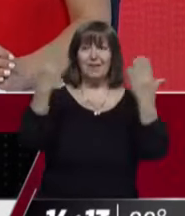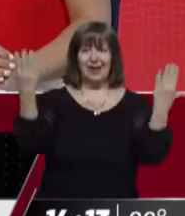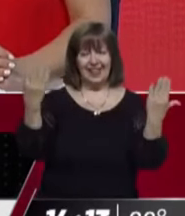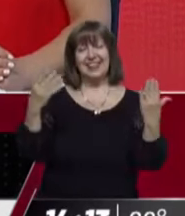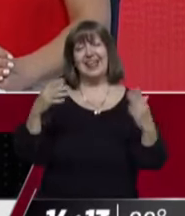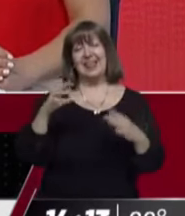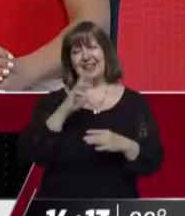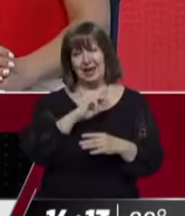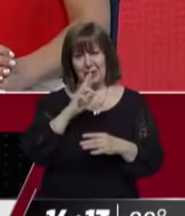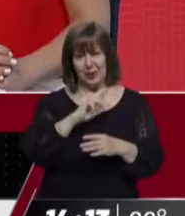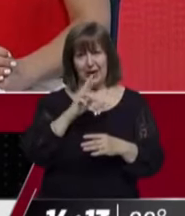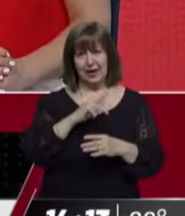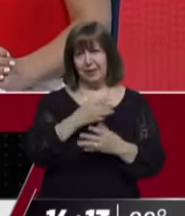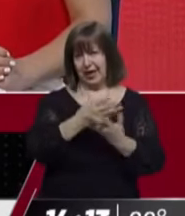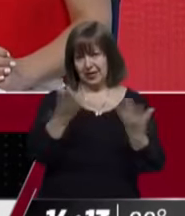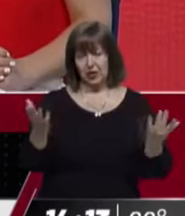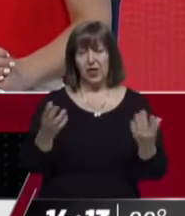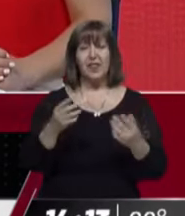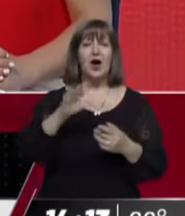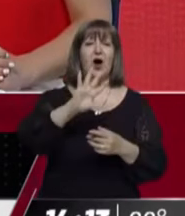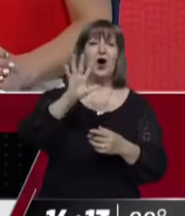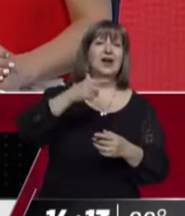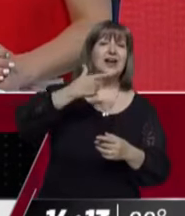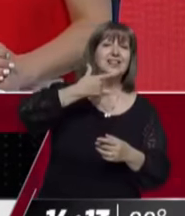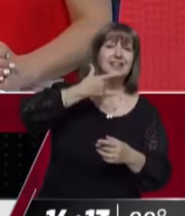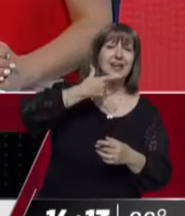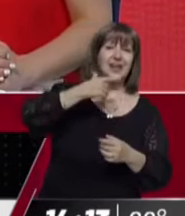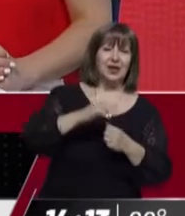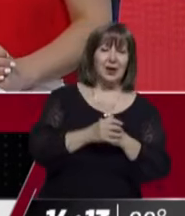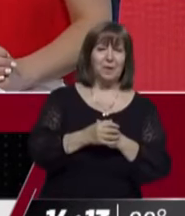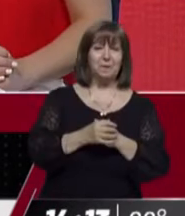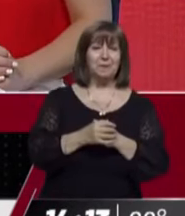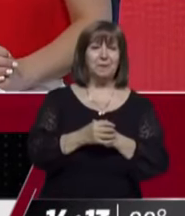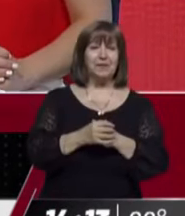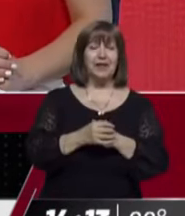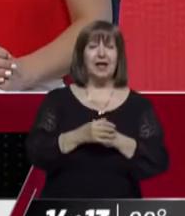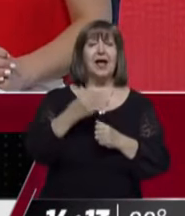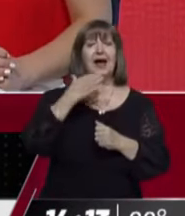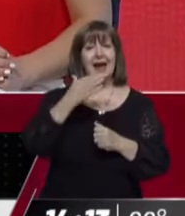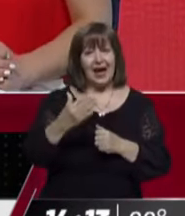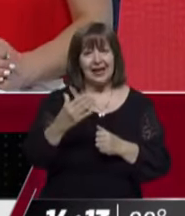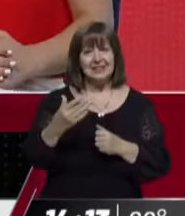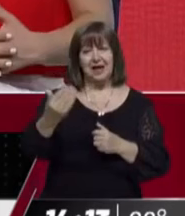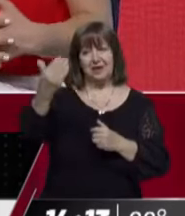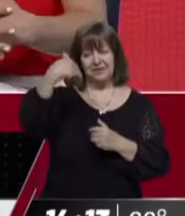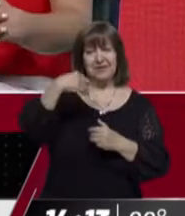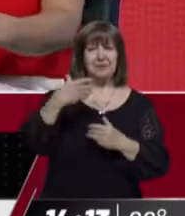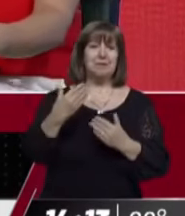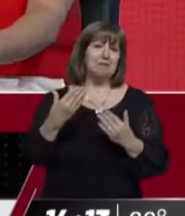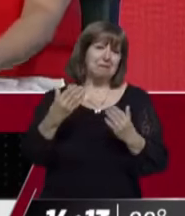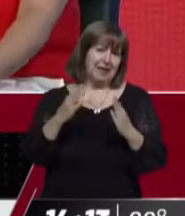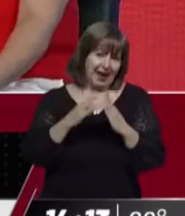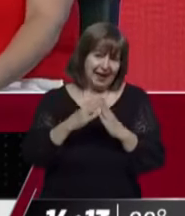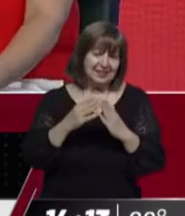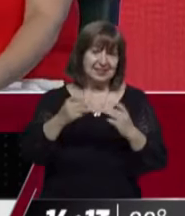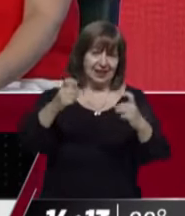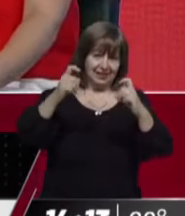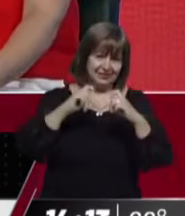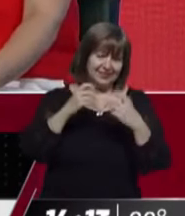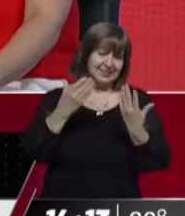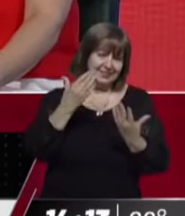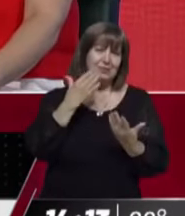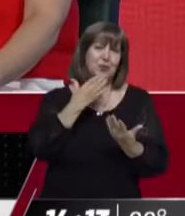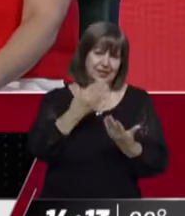las mujeres. Hola, Sergio. Hola, ¿cómo te va? Bueno, gracias una vez más por confiar en mí y por